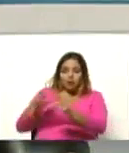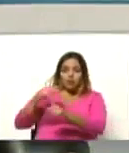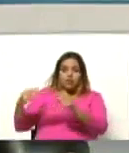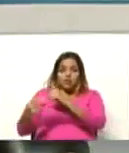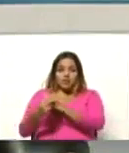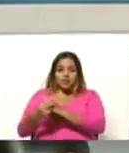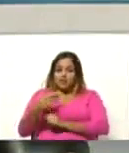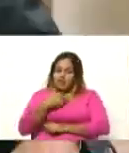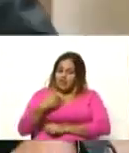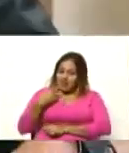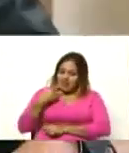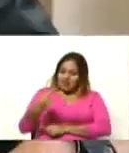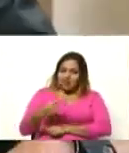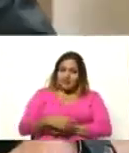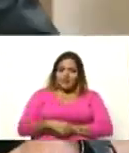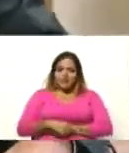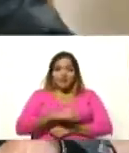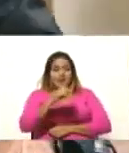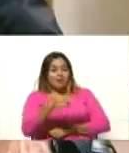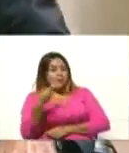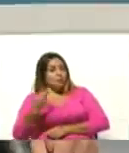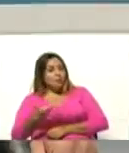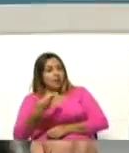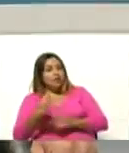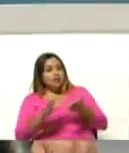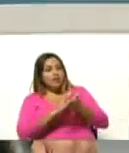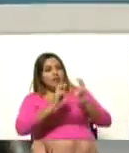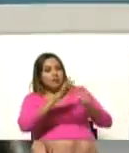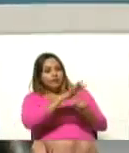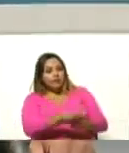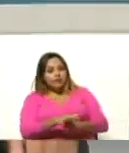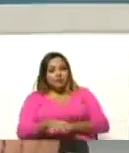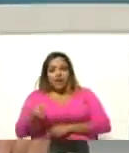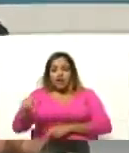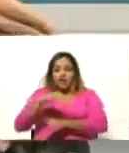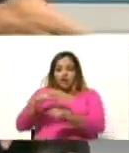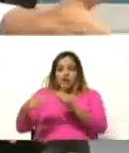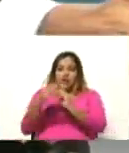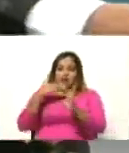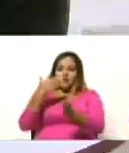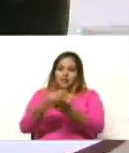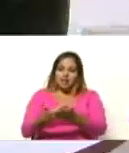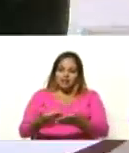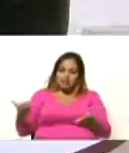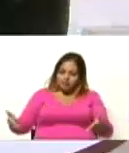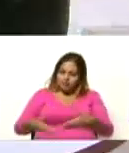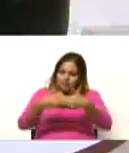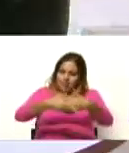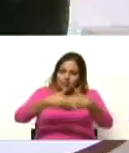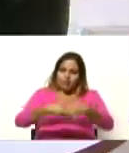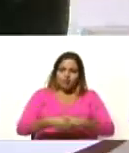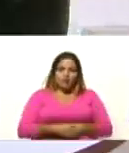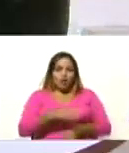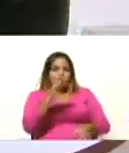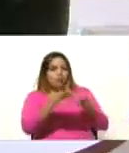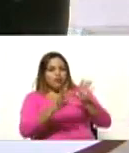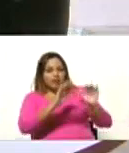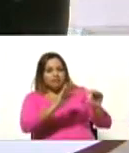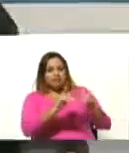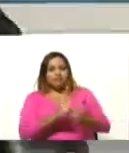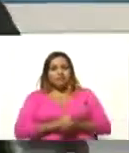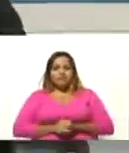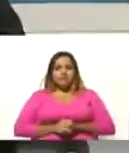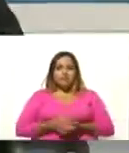usted. El tema de la hegemonía es clave. Bueno, esto fue 360, agradecidos con Oscar Schemmel, le voy a dar la mano. Suerte, hasta pronto.